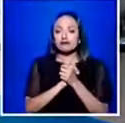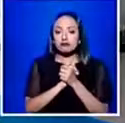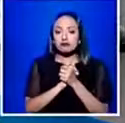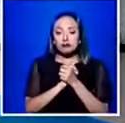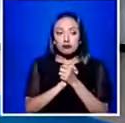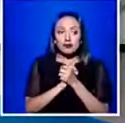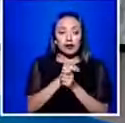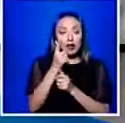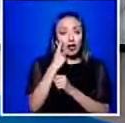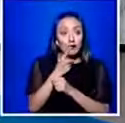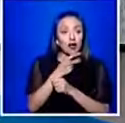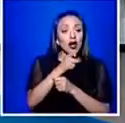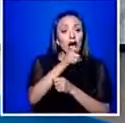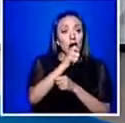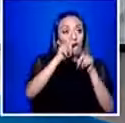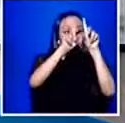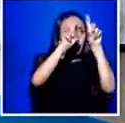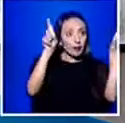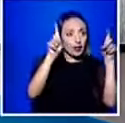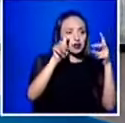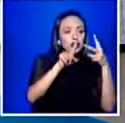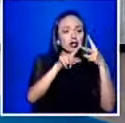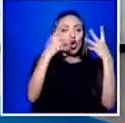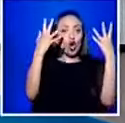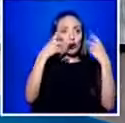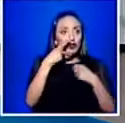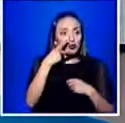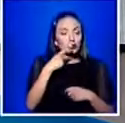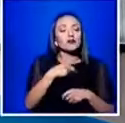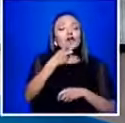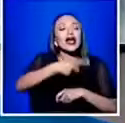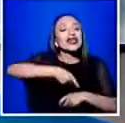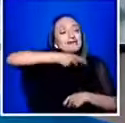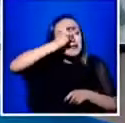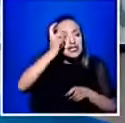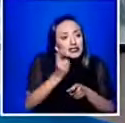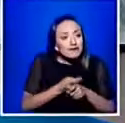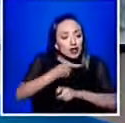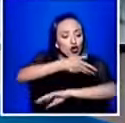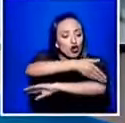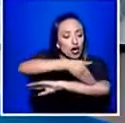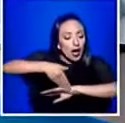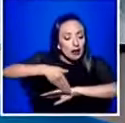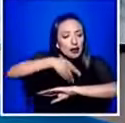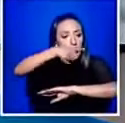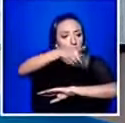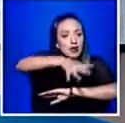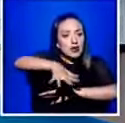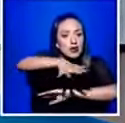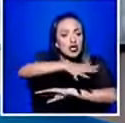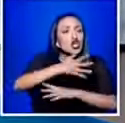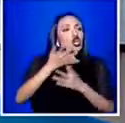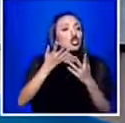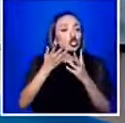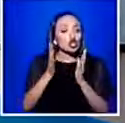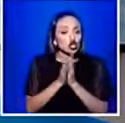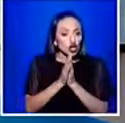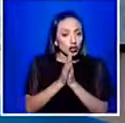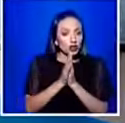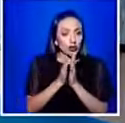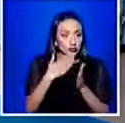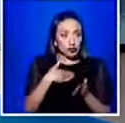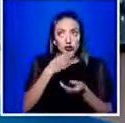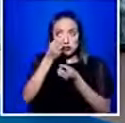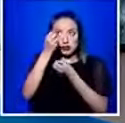obras públicas. Vecina, por favor, repítanos la calle exacta donde se encuentra esta fuga de agua, porque ya lo dice, nosotros somos ese puente